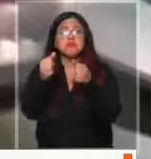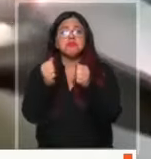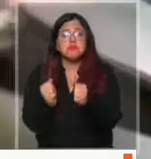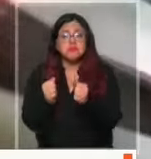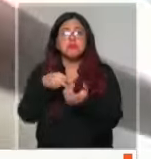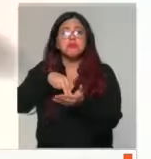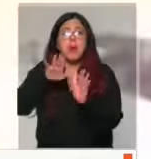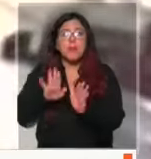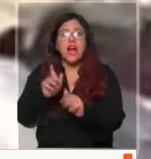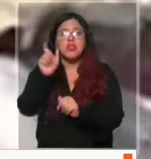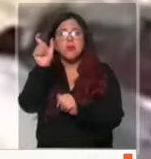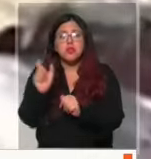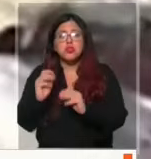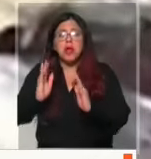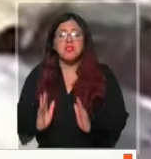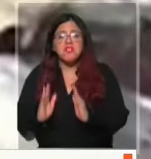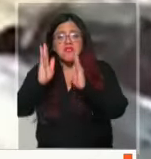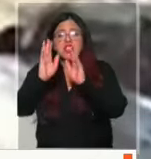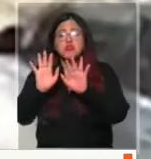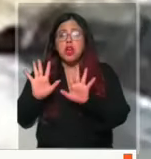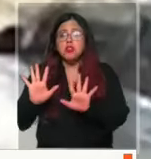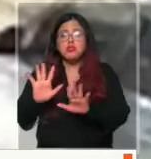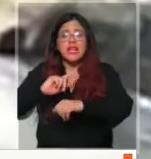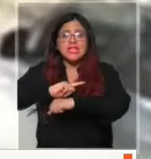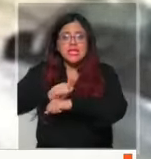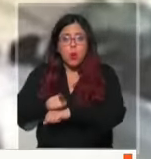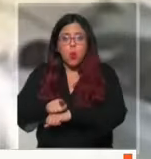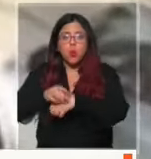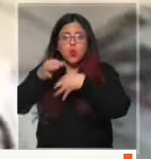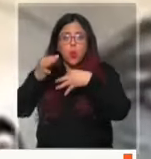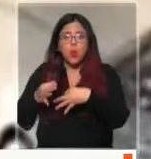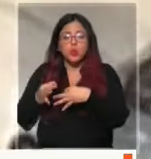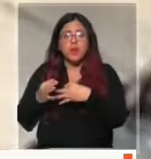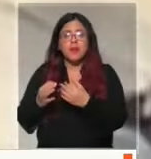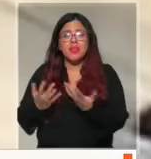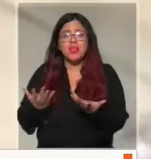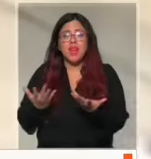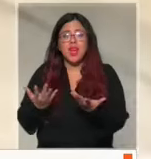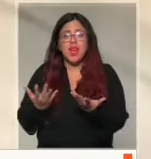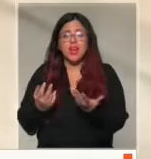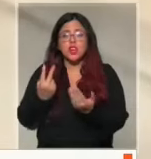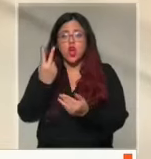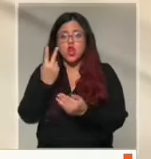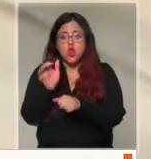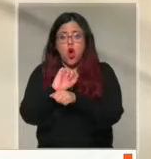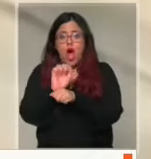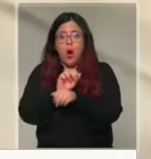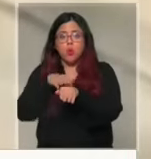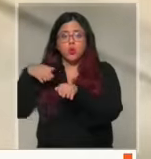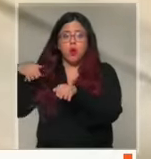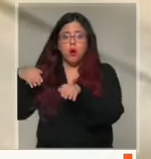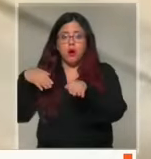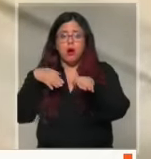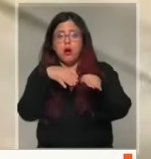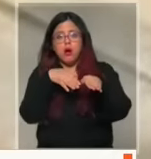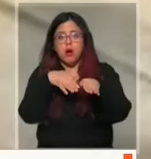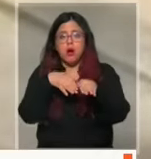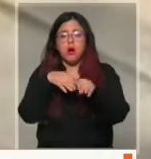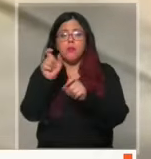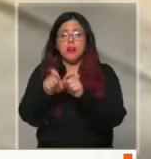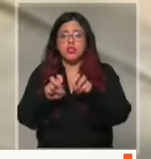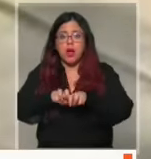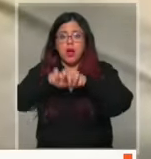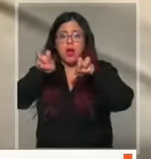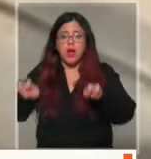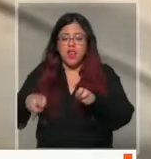del edificio. No pasan más de 10 segundos. Frente a ella se instalan dos autos. Acto seguido, estos delincuentes la